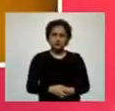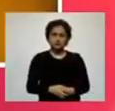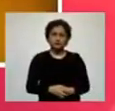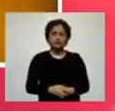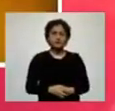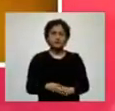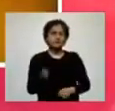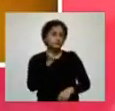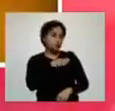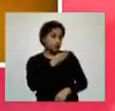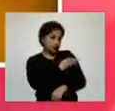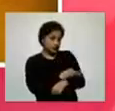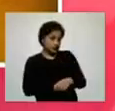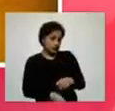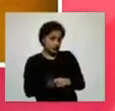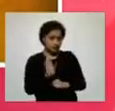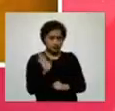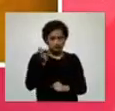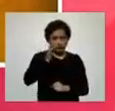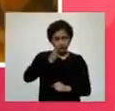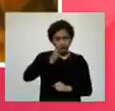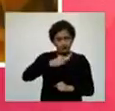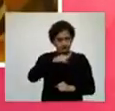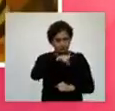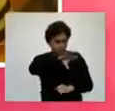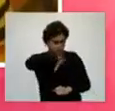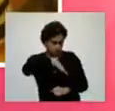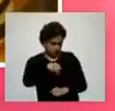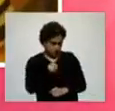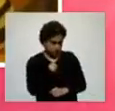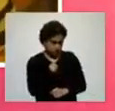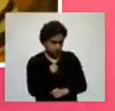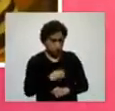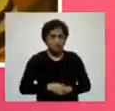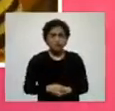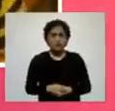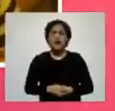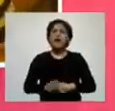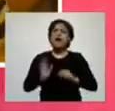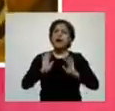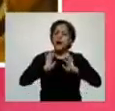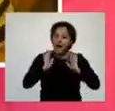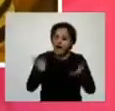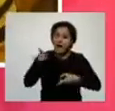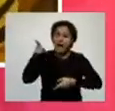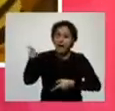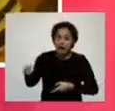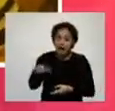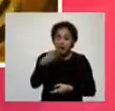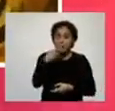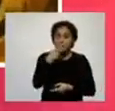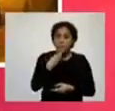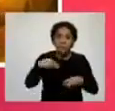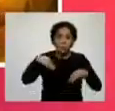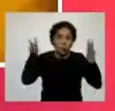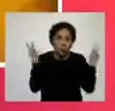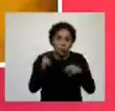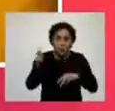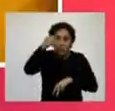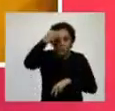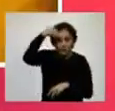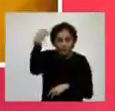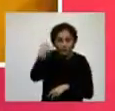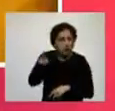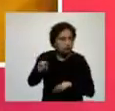Buenas tardes, Su Majestad. Me dijeron que me andaba buscando. ¡Ah! ¿Con que tú eres la haragana que no quiere trabajar, eh?